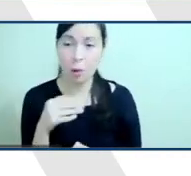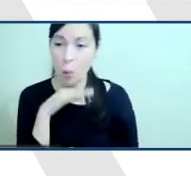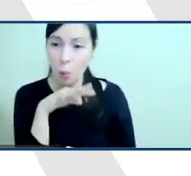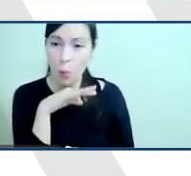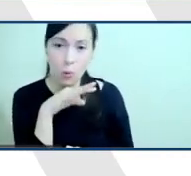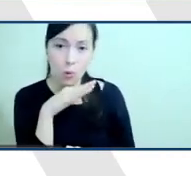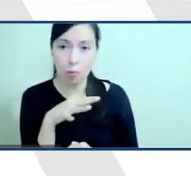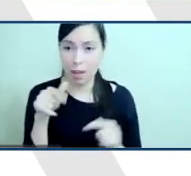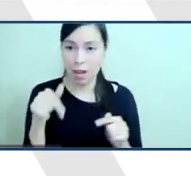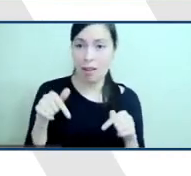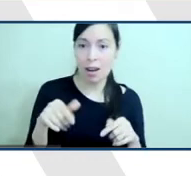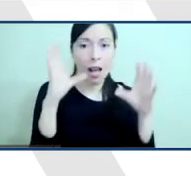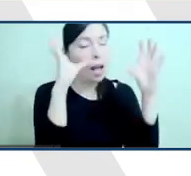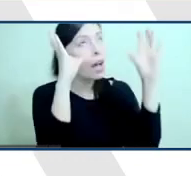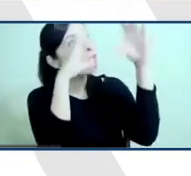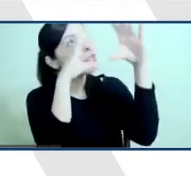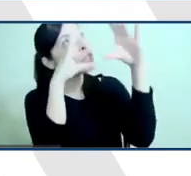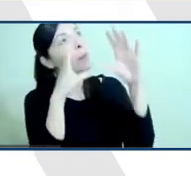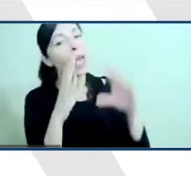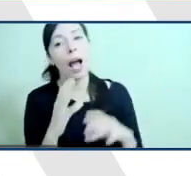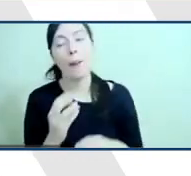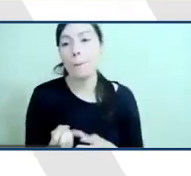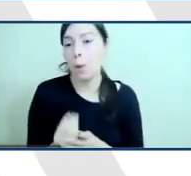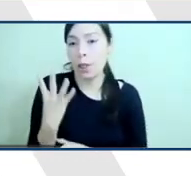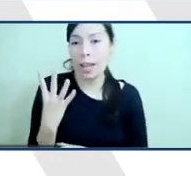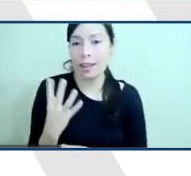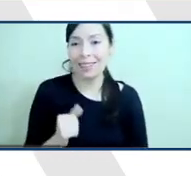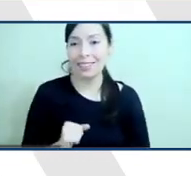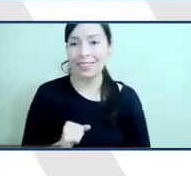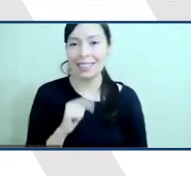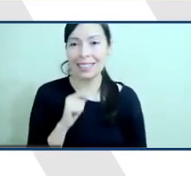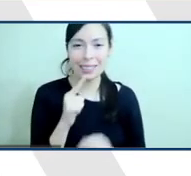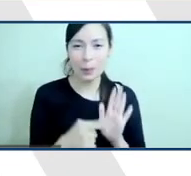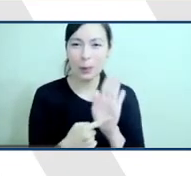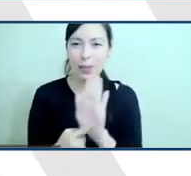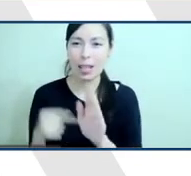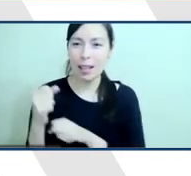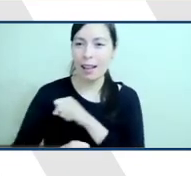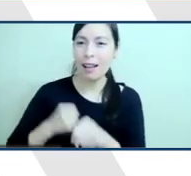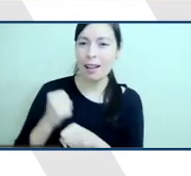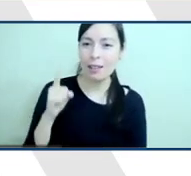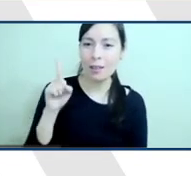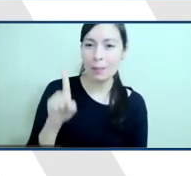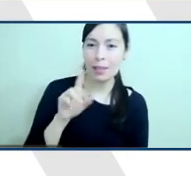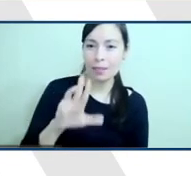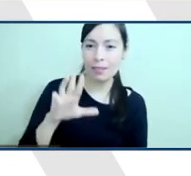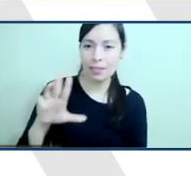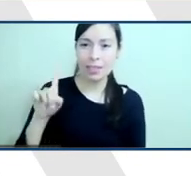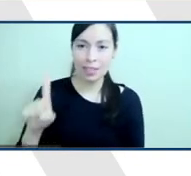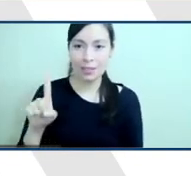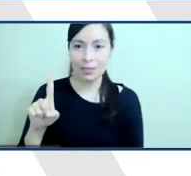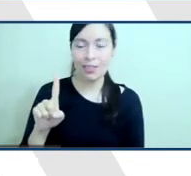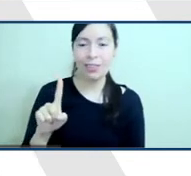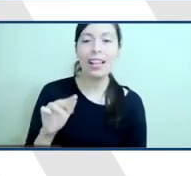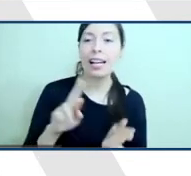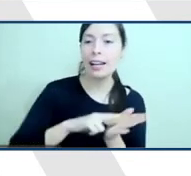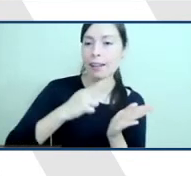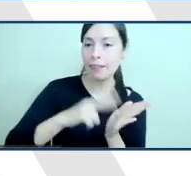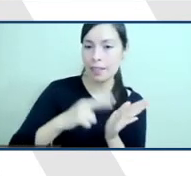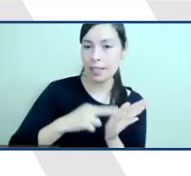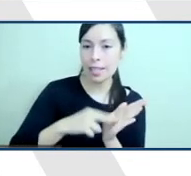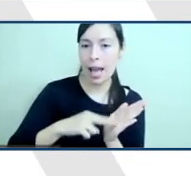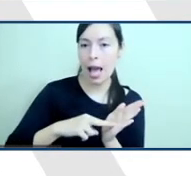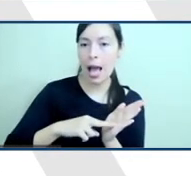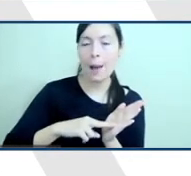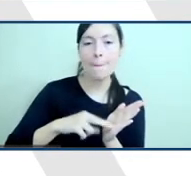astronomía moderna. Y esto que les voy a mostrar es del año 91, es un recuento que se hace en la revista El Mensajero, que es